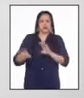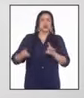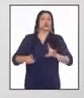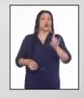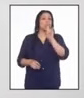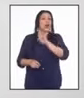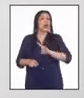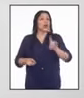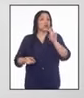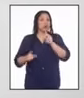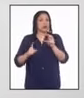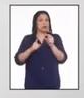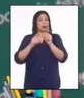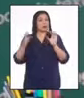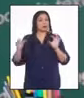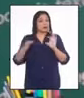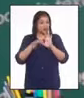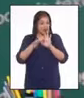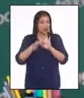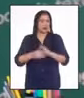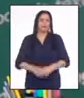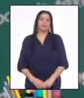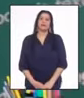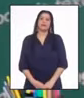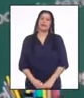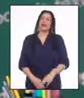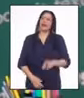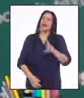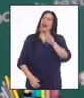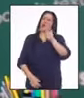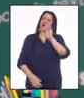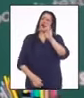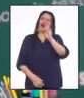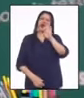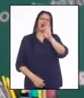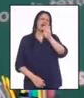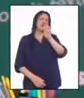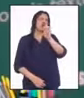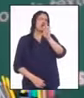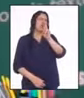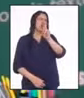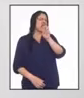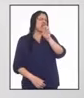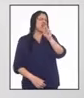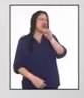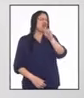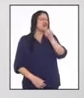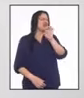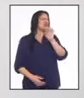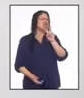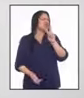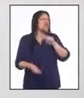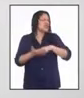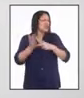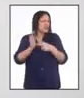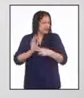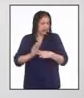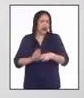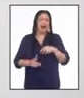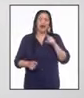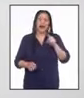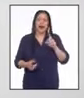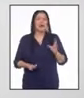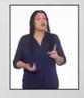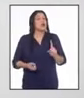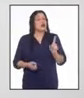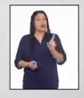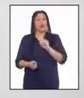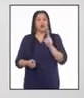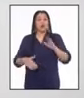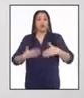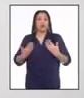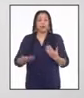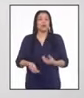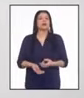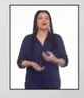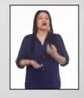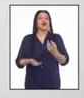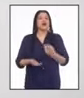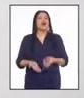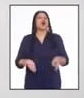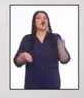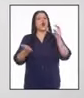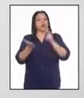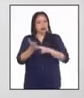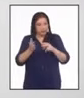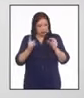uso de los conectores. ¿Referentes? ¿A qué se refiere, profesora? Quiere decir que no debemos repetir las